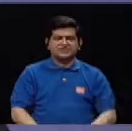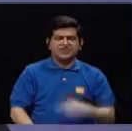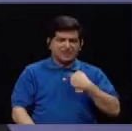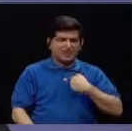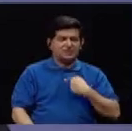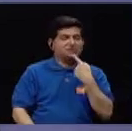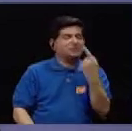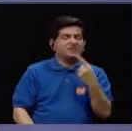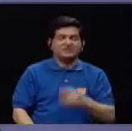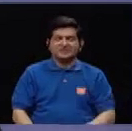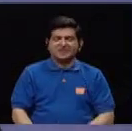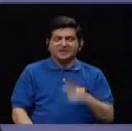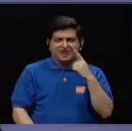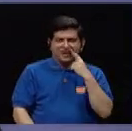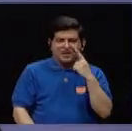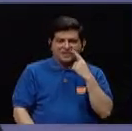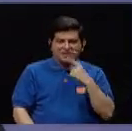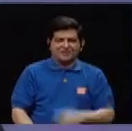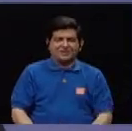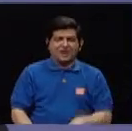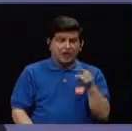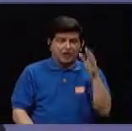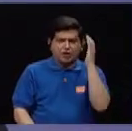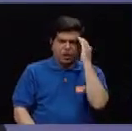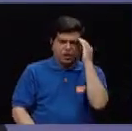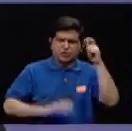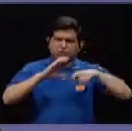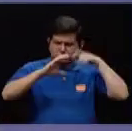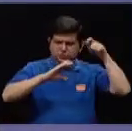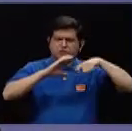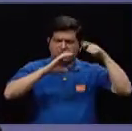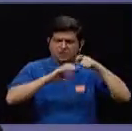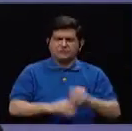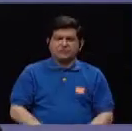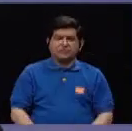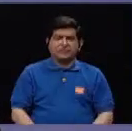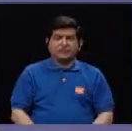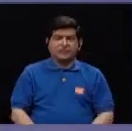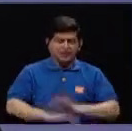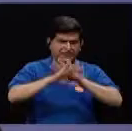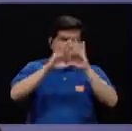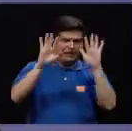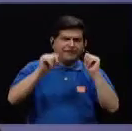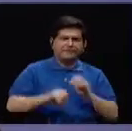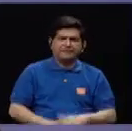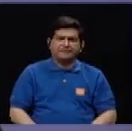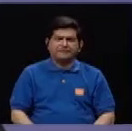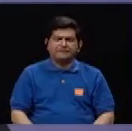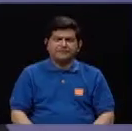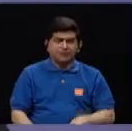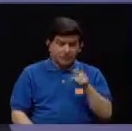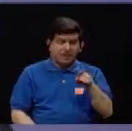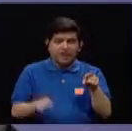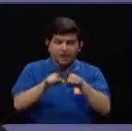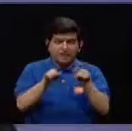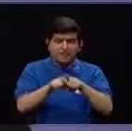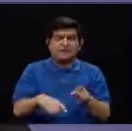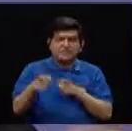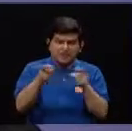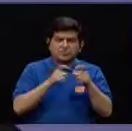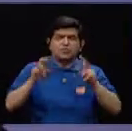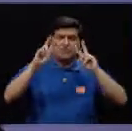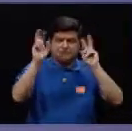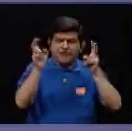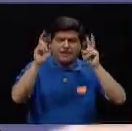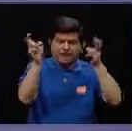llegar a contárselo a mi papá, que, claro. que sabe tanto de cine y para que la y claro, porque él también domina